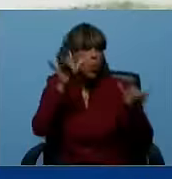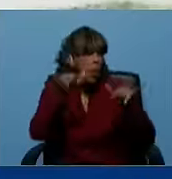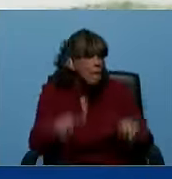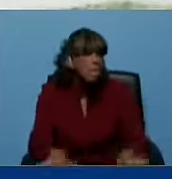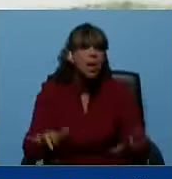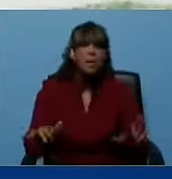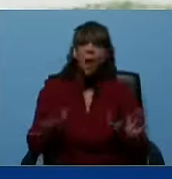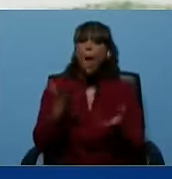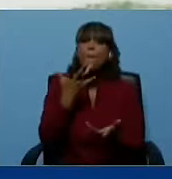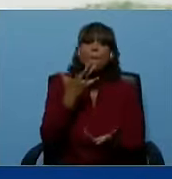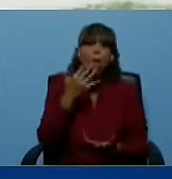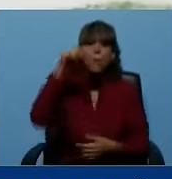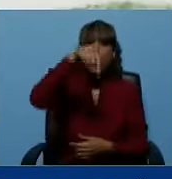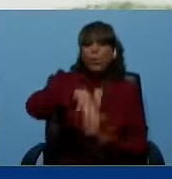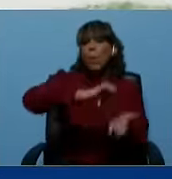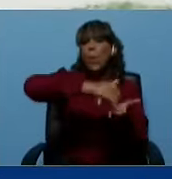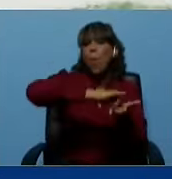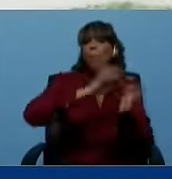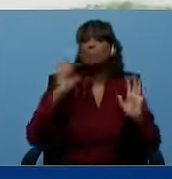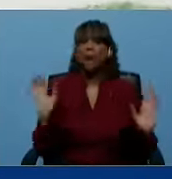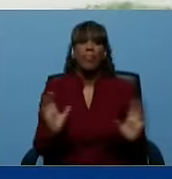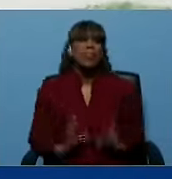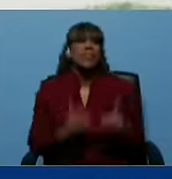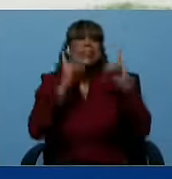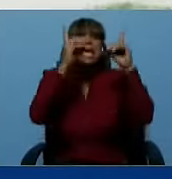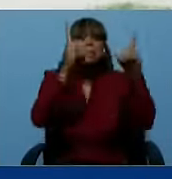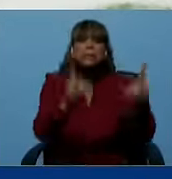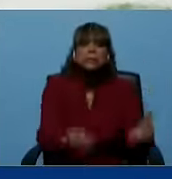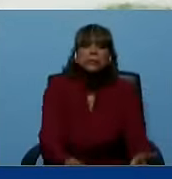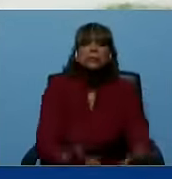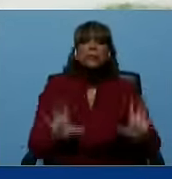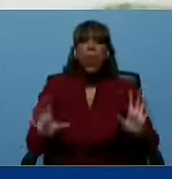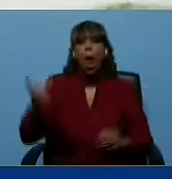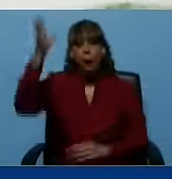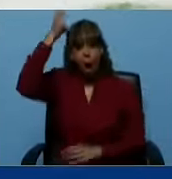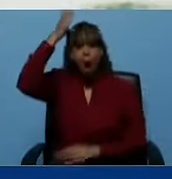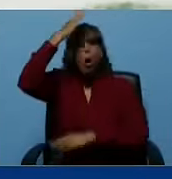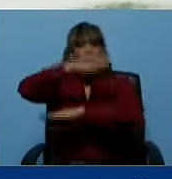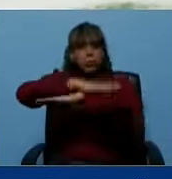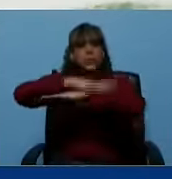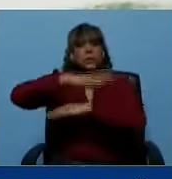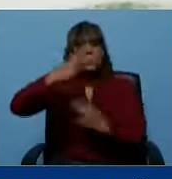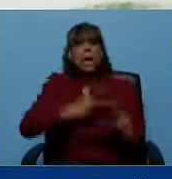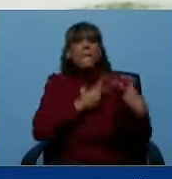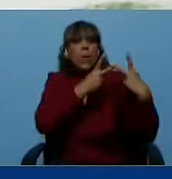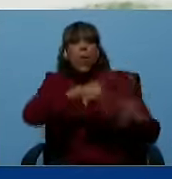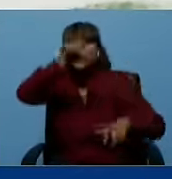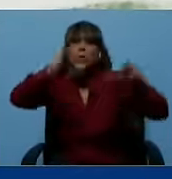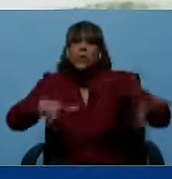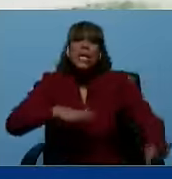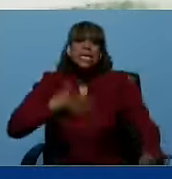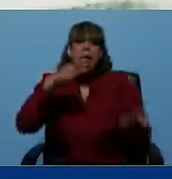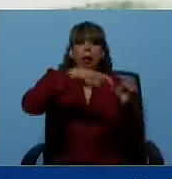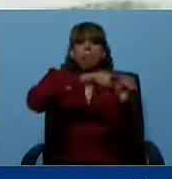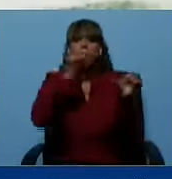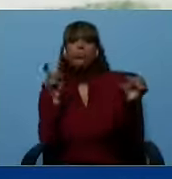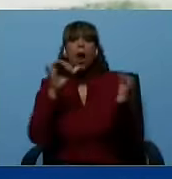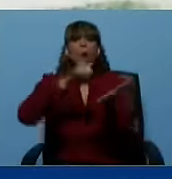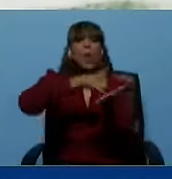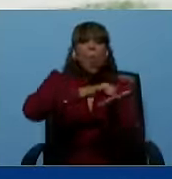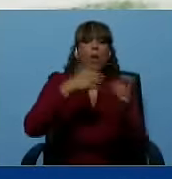estas redes sociales el mismo modelo, que es la conciencia y la voluntad de los que quieran de